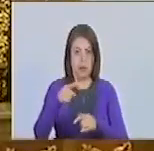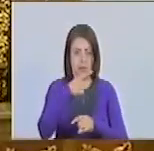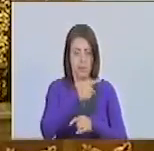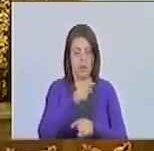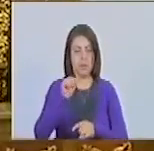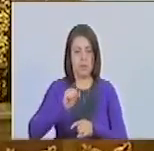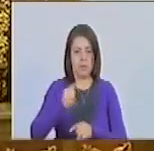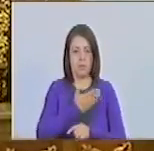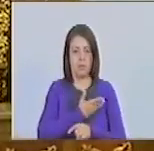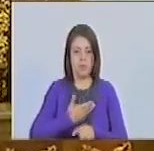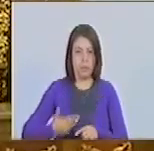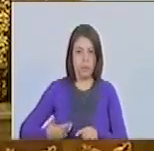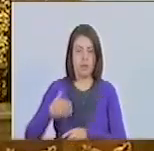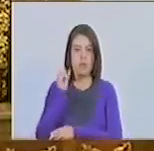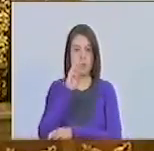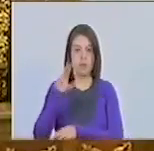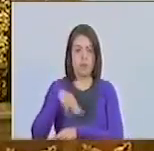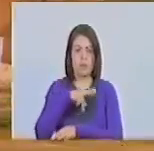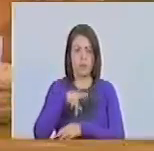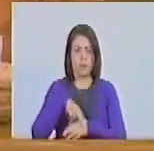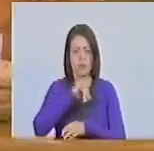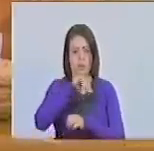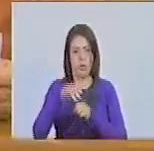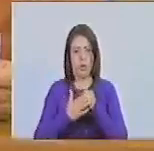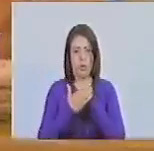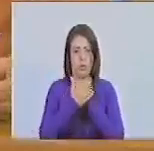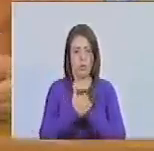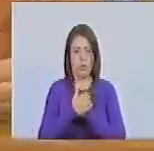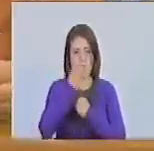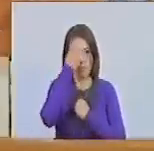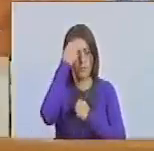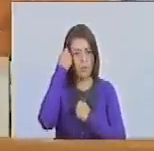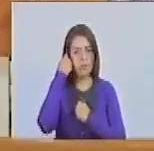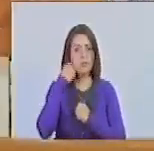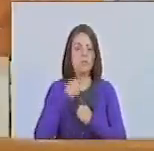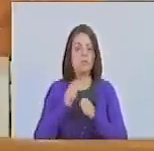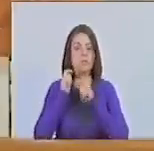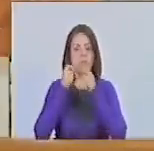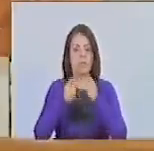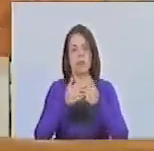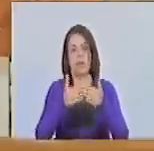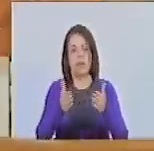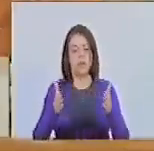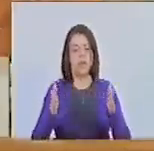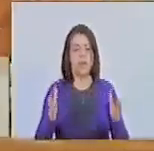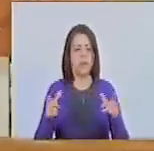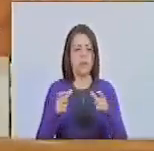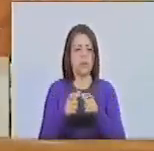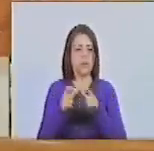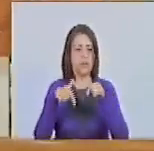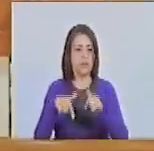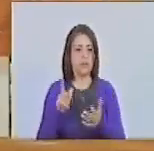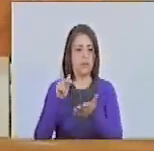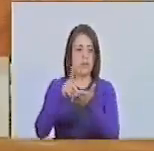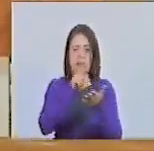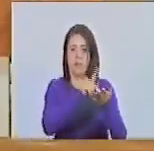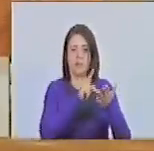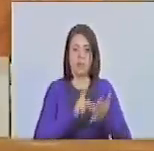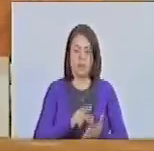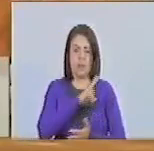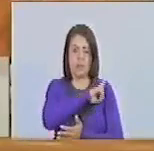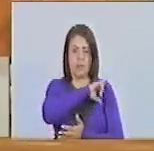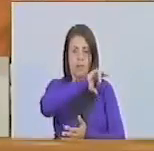reglamentario, el presidente de la Asamblea Nacional, diputado Jorge Rodríguez Gómez, declaró abierta la sesión ordinaria con la asistencia de la